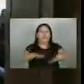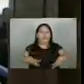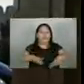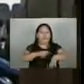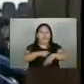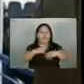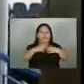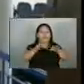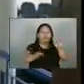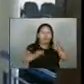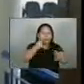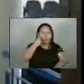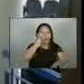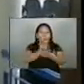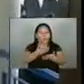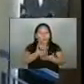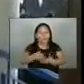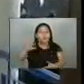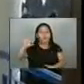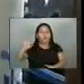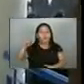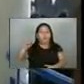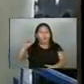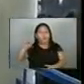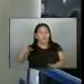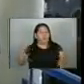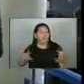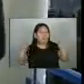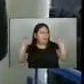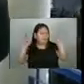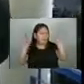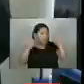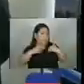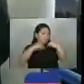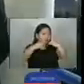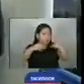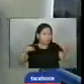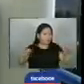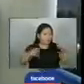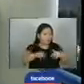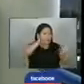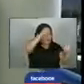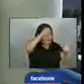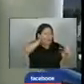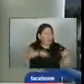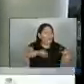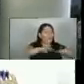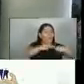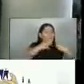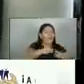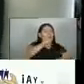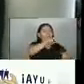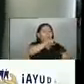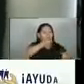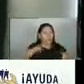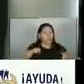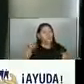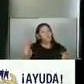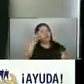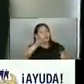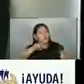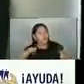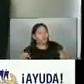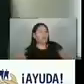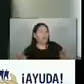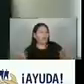de incidentes presentada por la Fiscalía en el desarrollo de la vista pública en el caso Tregua con pandillas. La próxima semana